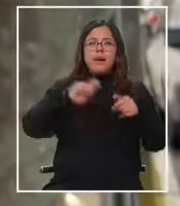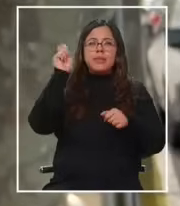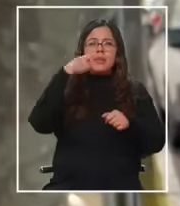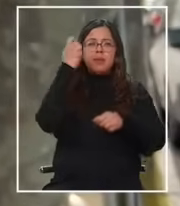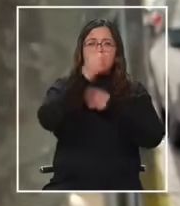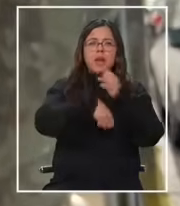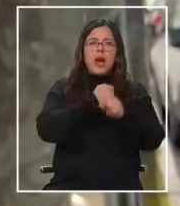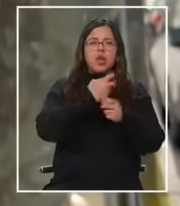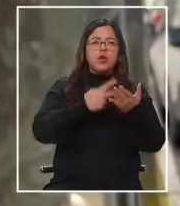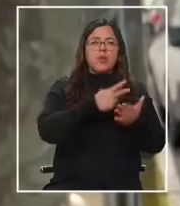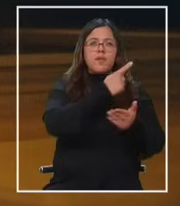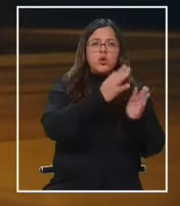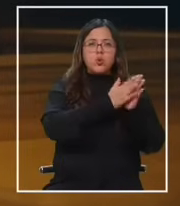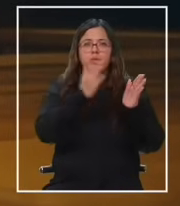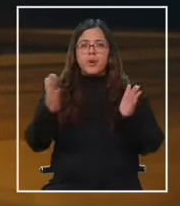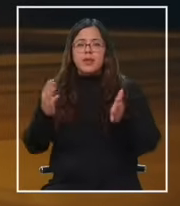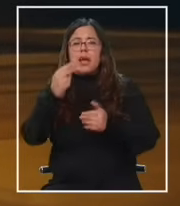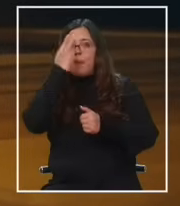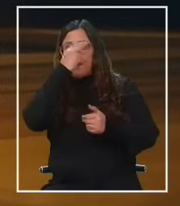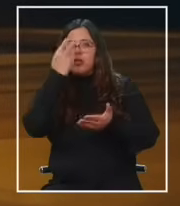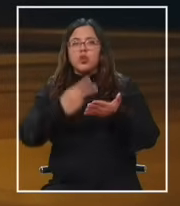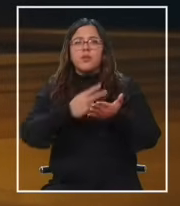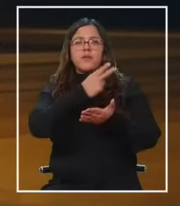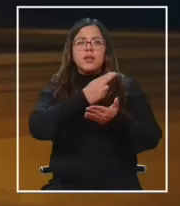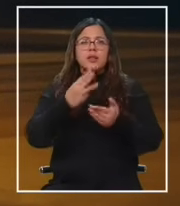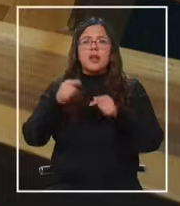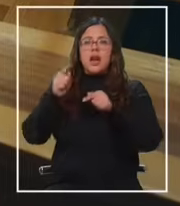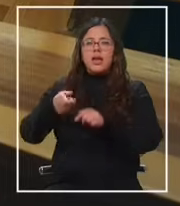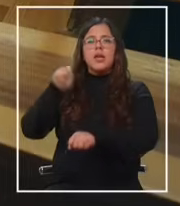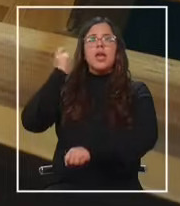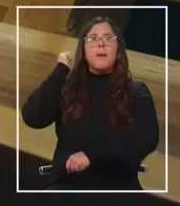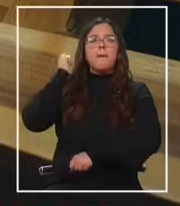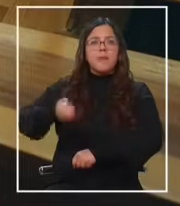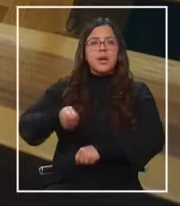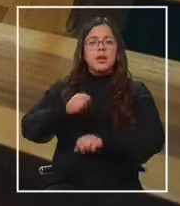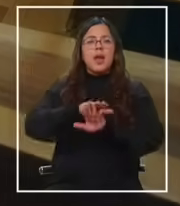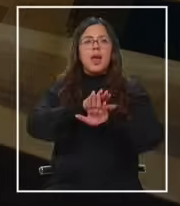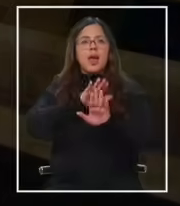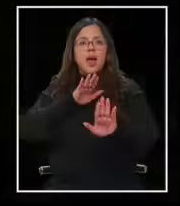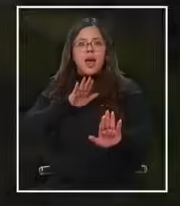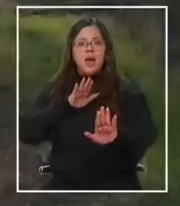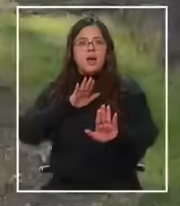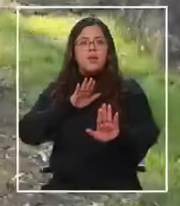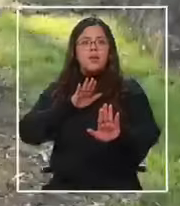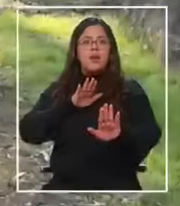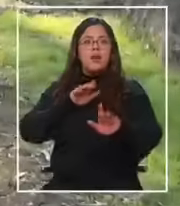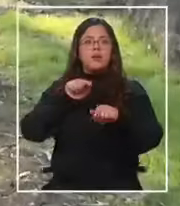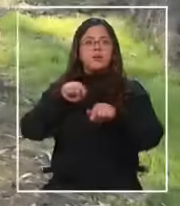2021 hasta marzo del 2023. A puerta cerrada dictaminan prisión preventiva.